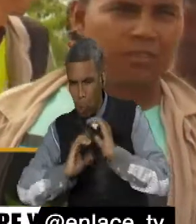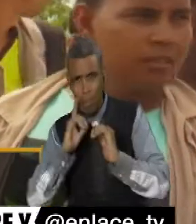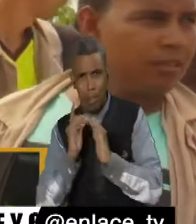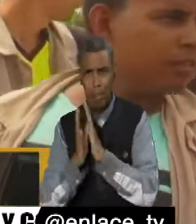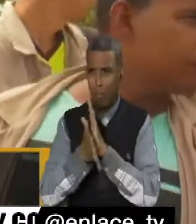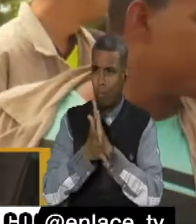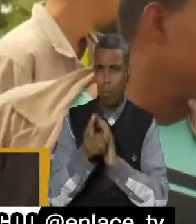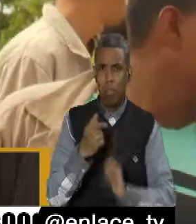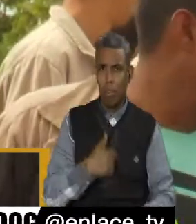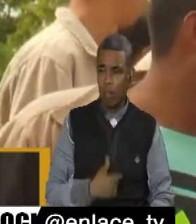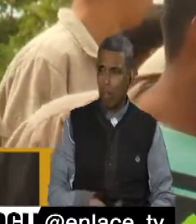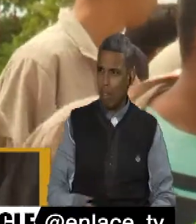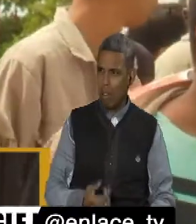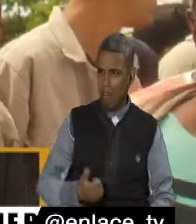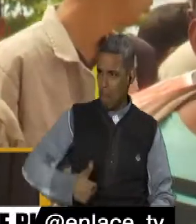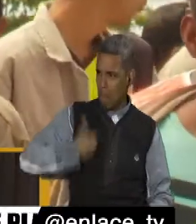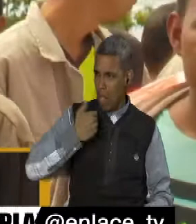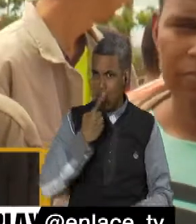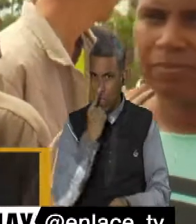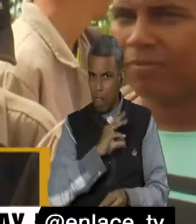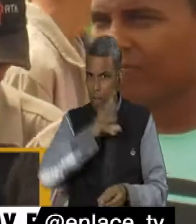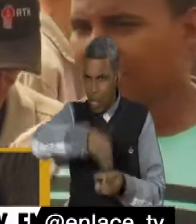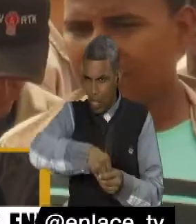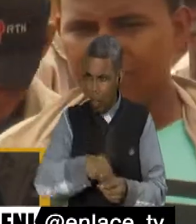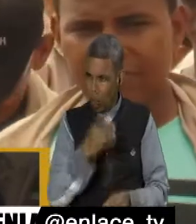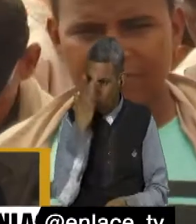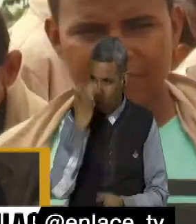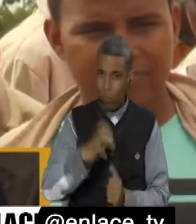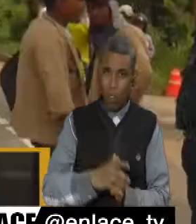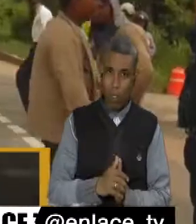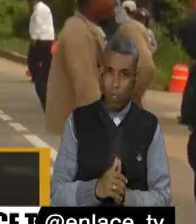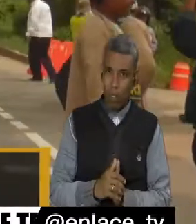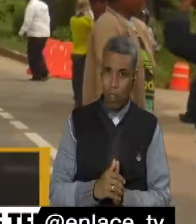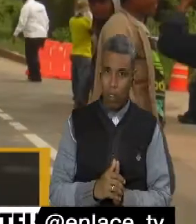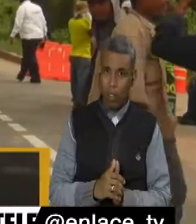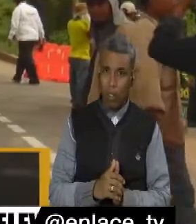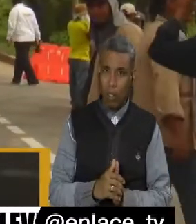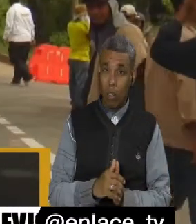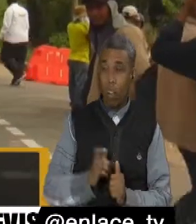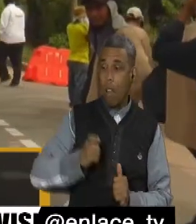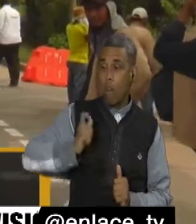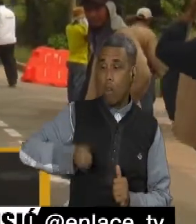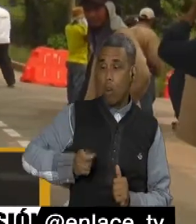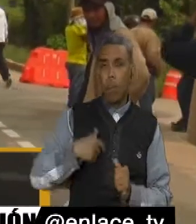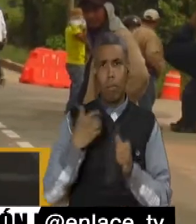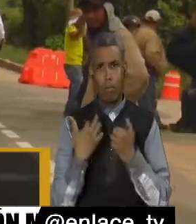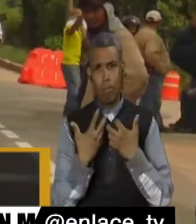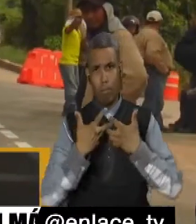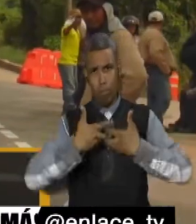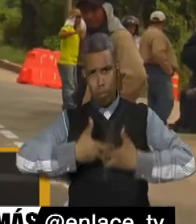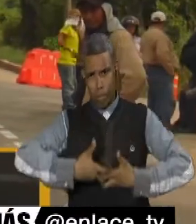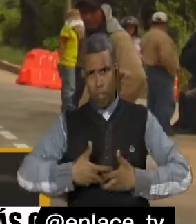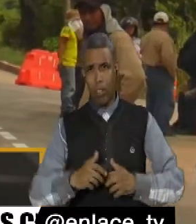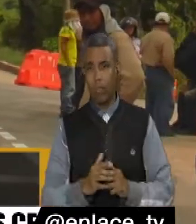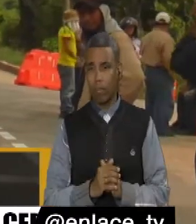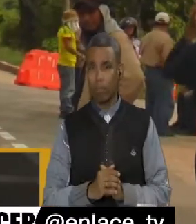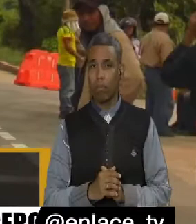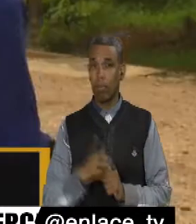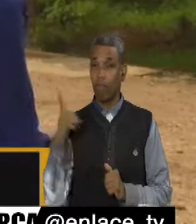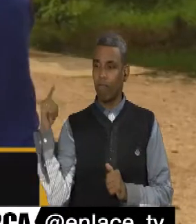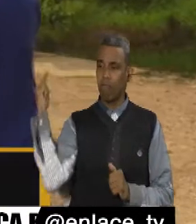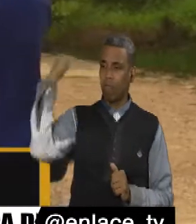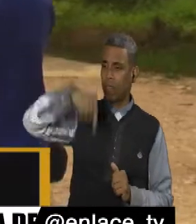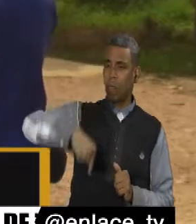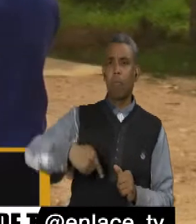proveedores. Entonces esta es una respuesta tajante a estos señores que de manera irresponsable vienen a seguir provocando el